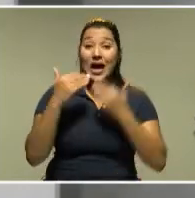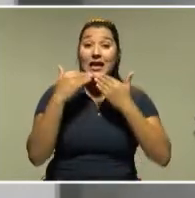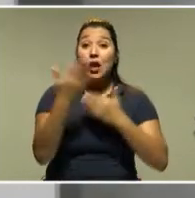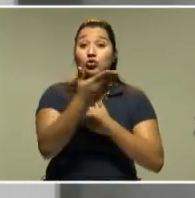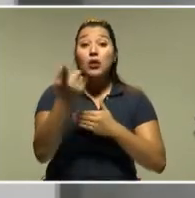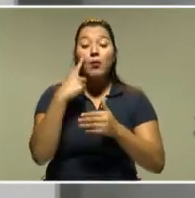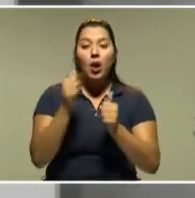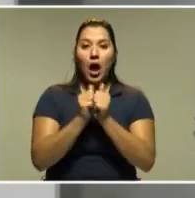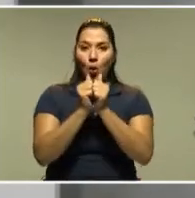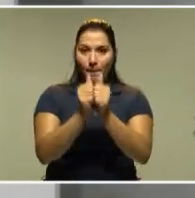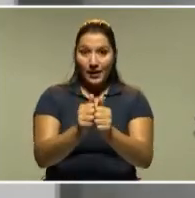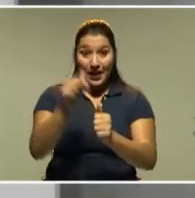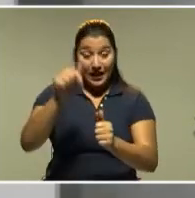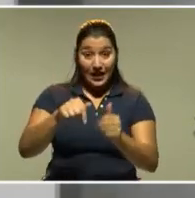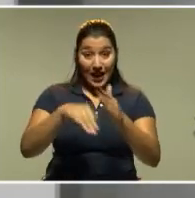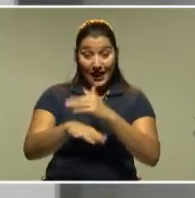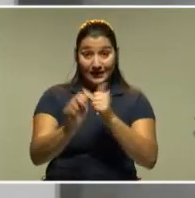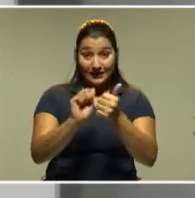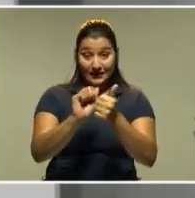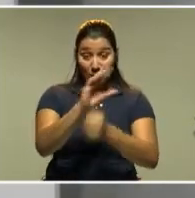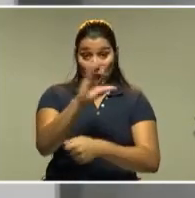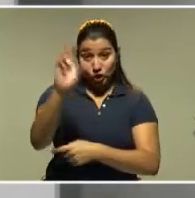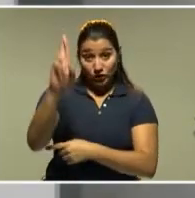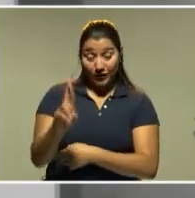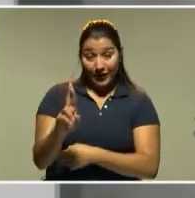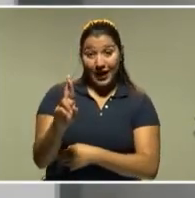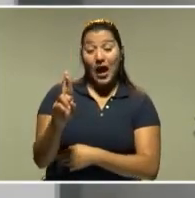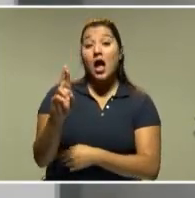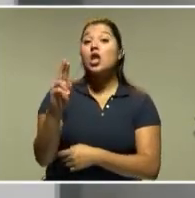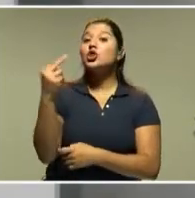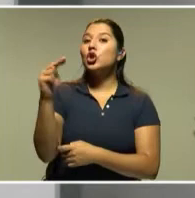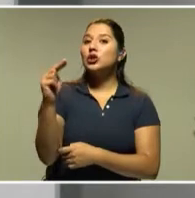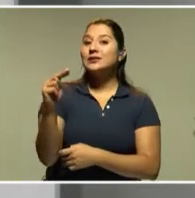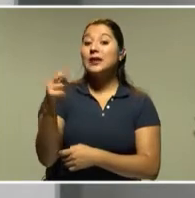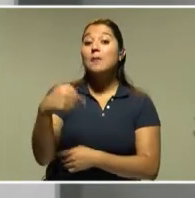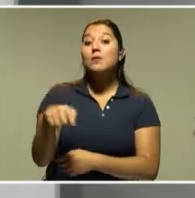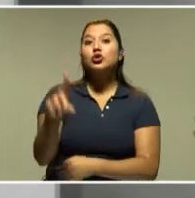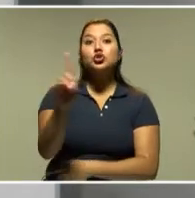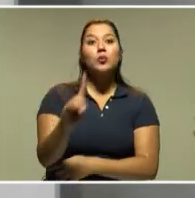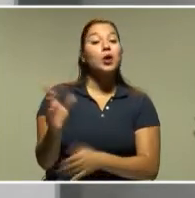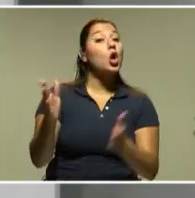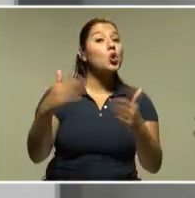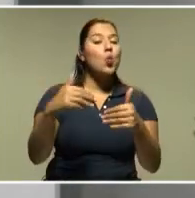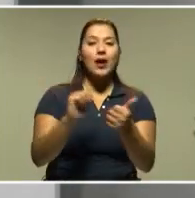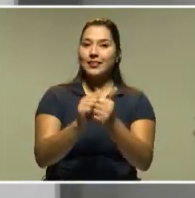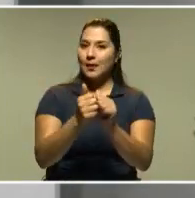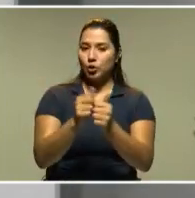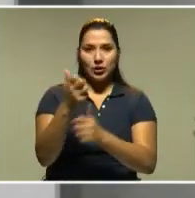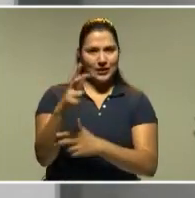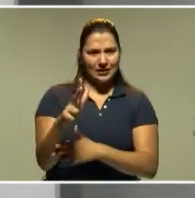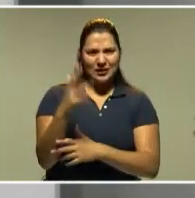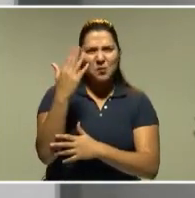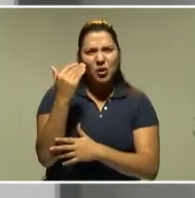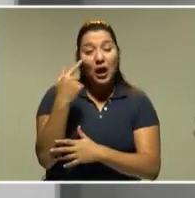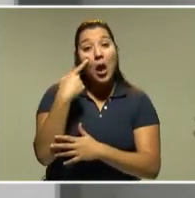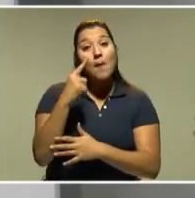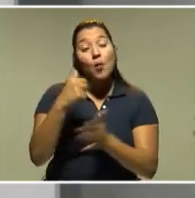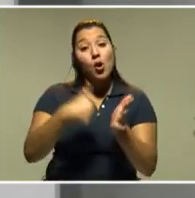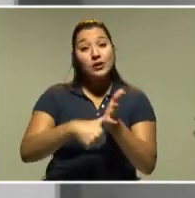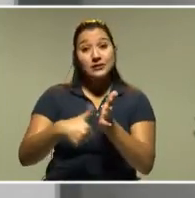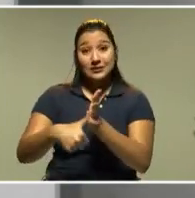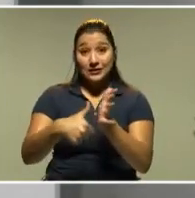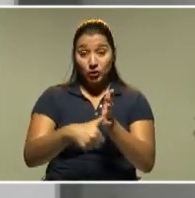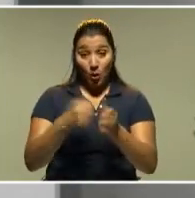por acompañarnos aquí en Costa Rica Noticias. Este domingo no hay deportivas del 13 por el tema de las